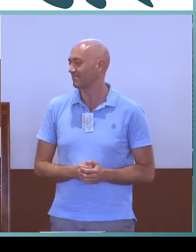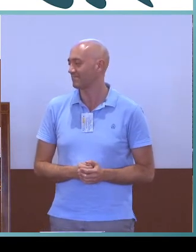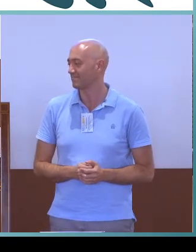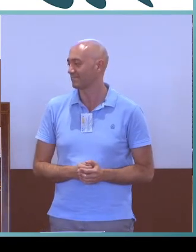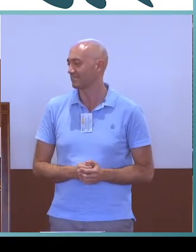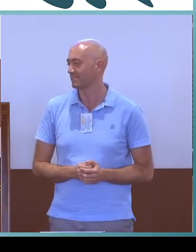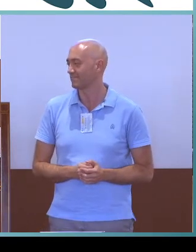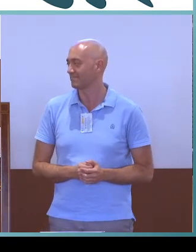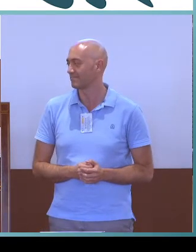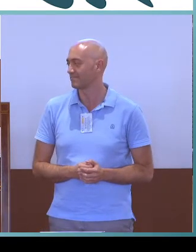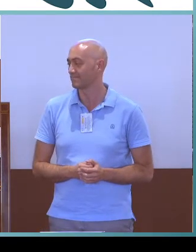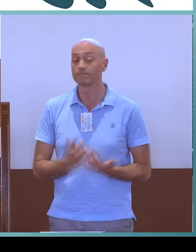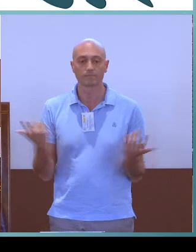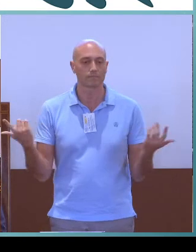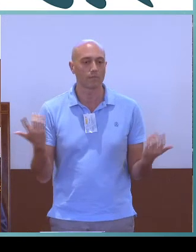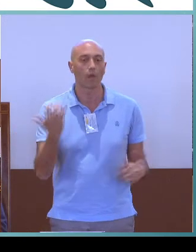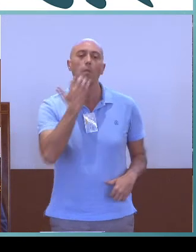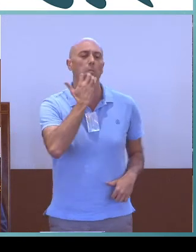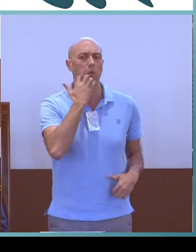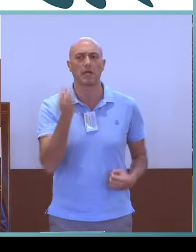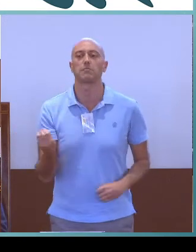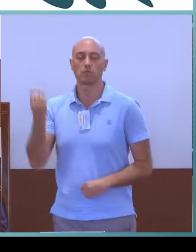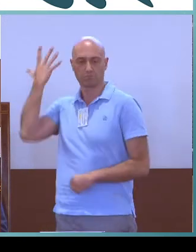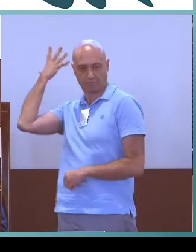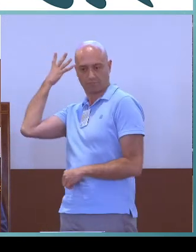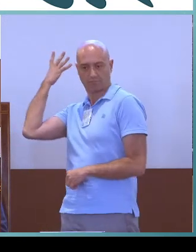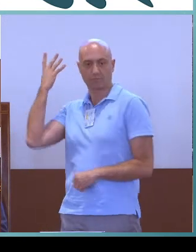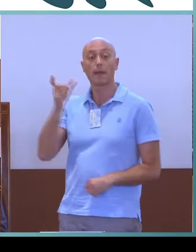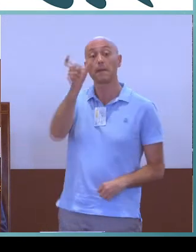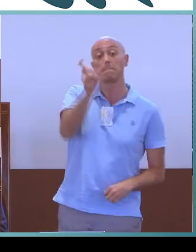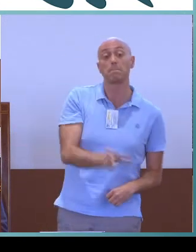Bueno, algunos estudios sugieren. ¿Aquí? ¿Todavía?